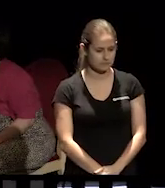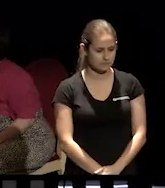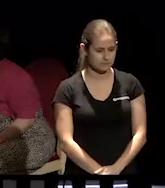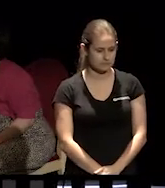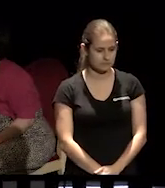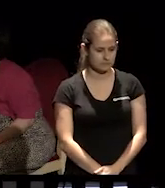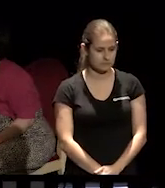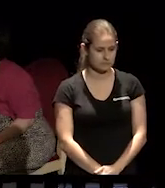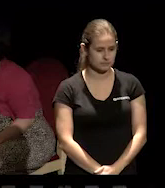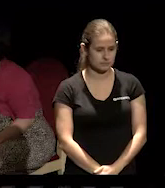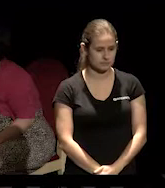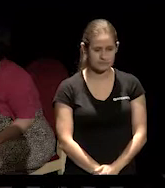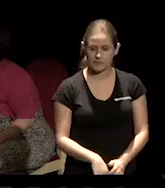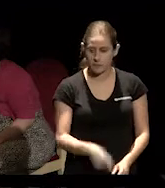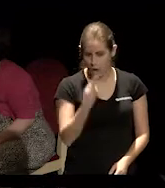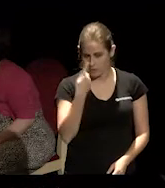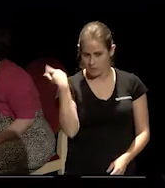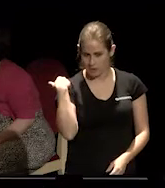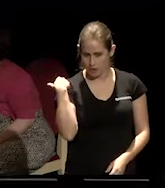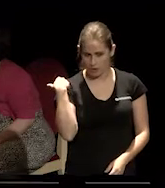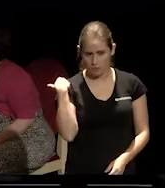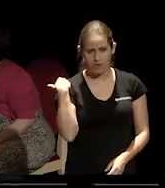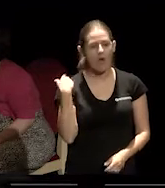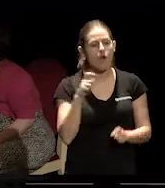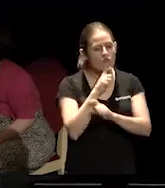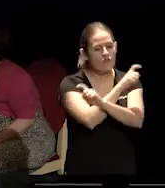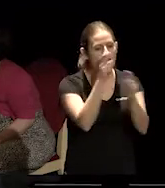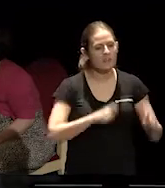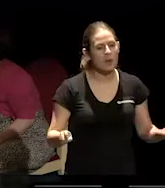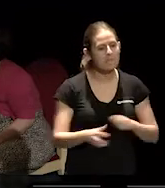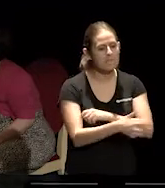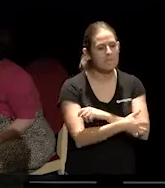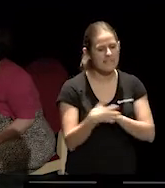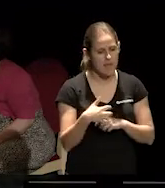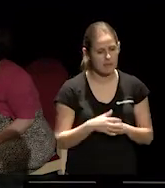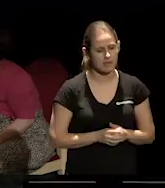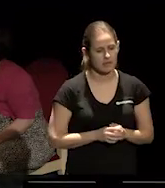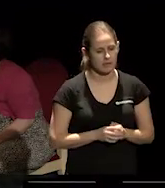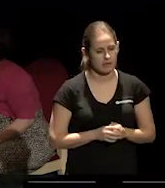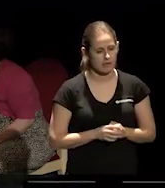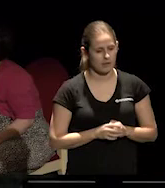Fue el año pasado en la Fundación Oceane, que es un centro de arte contemporáneo de Coruña.